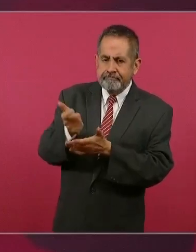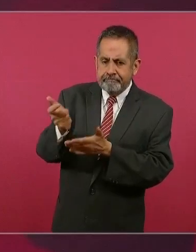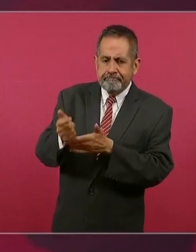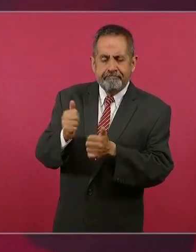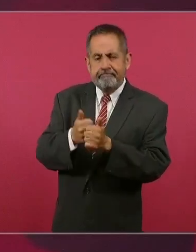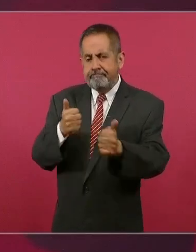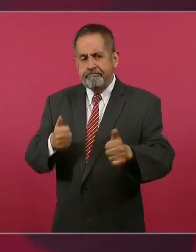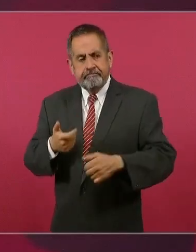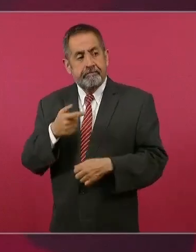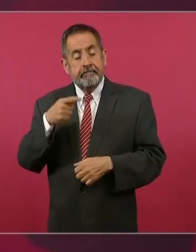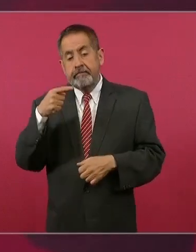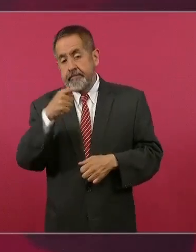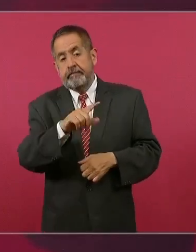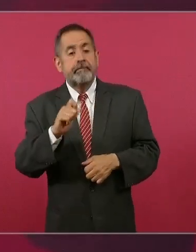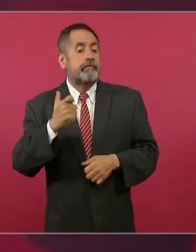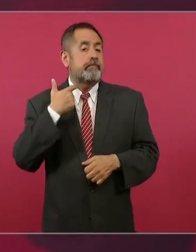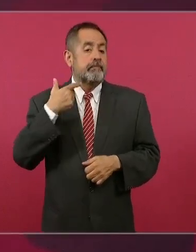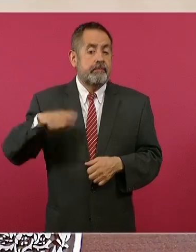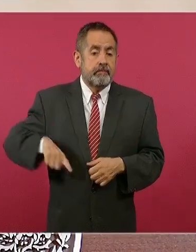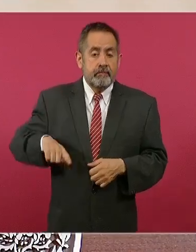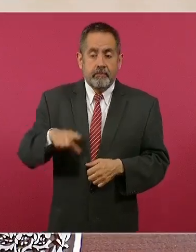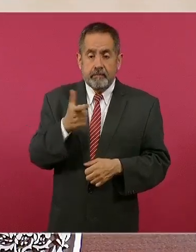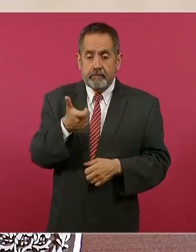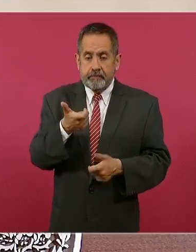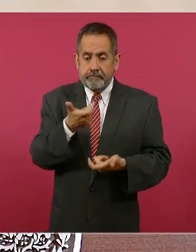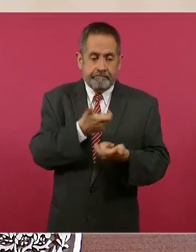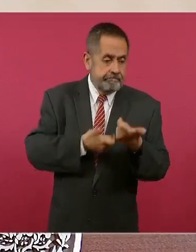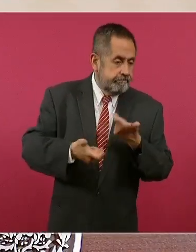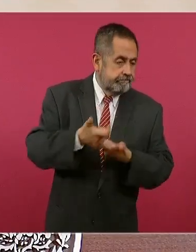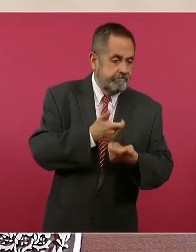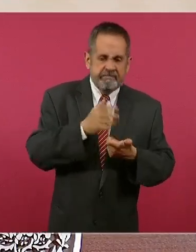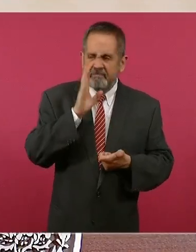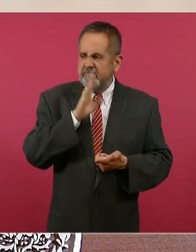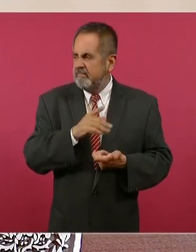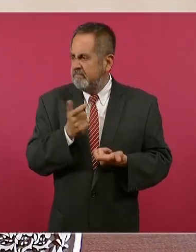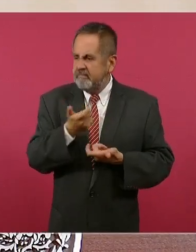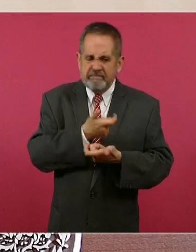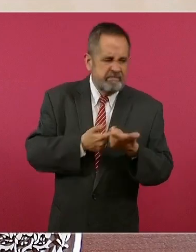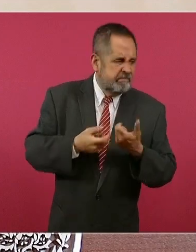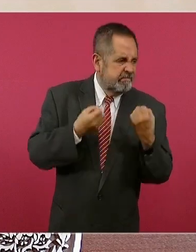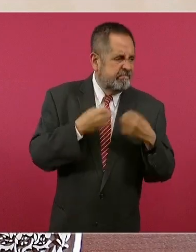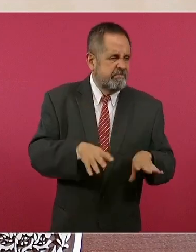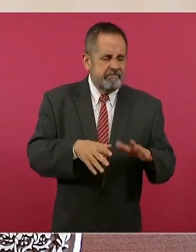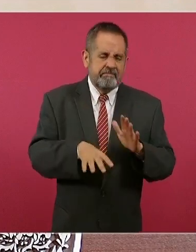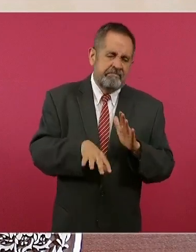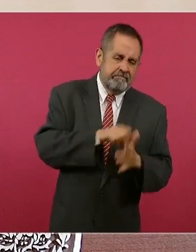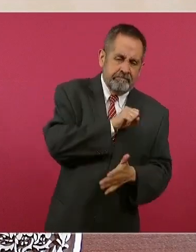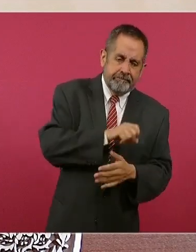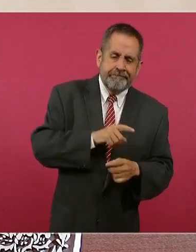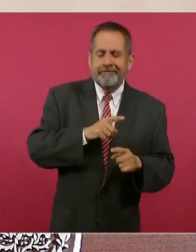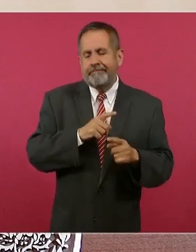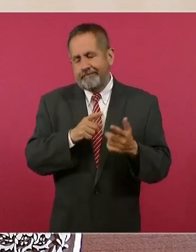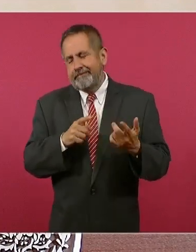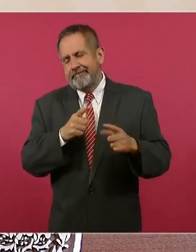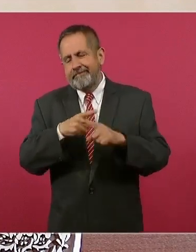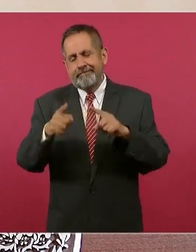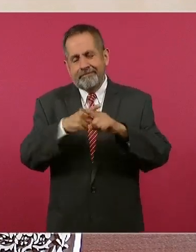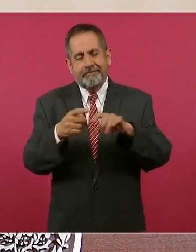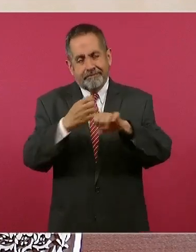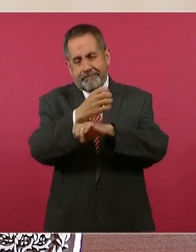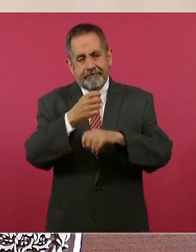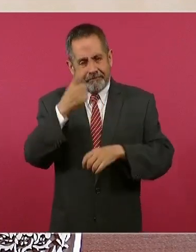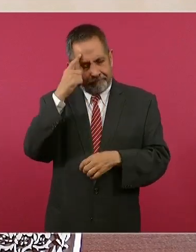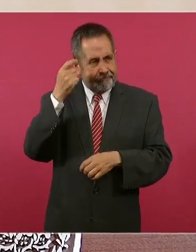por mal manejo de los fondos de pensiones en varios estados.